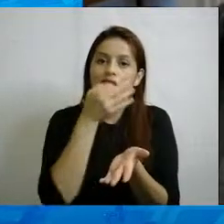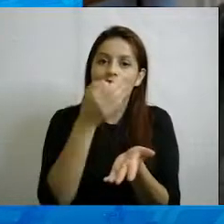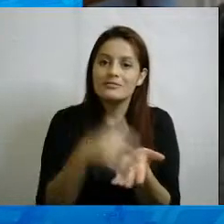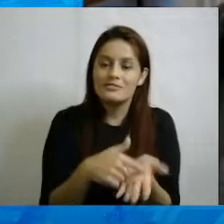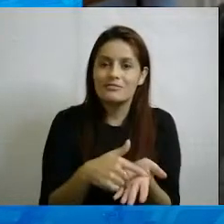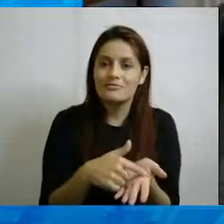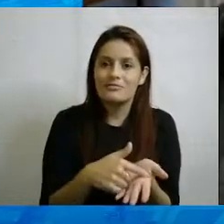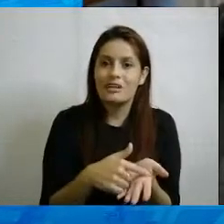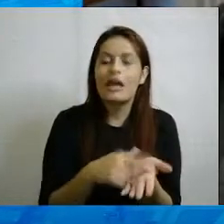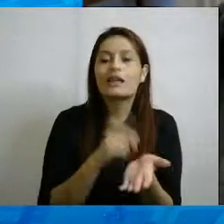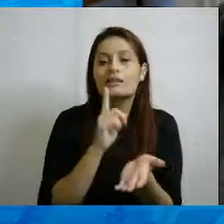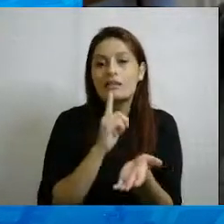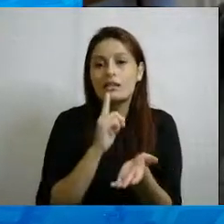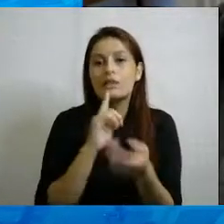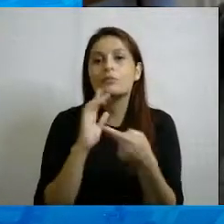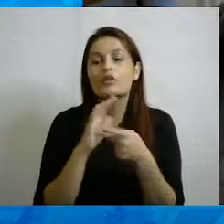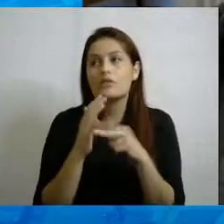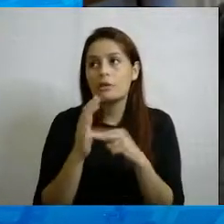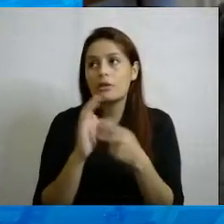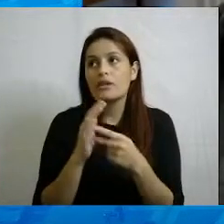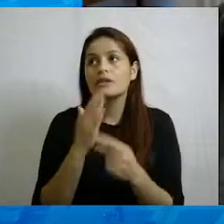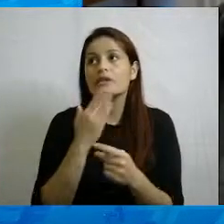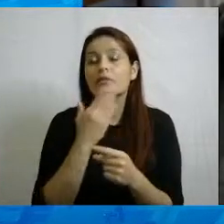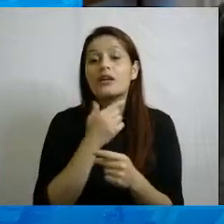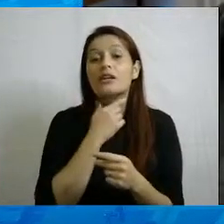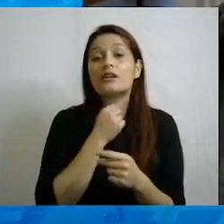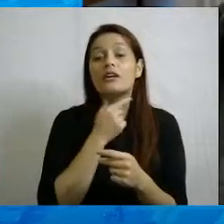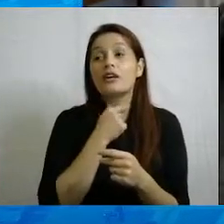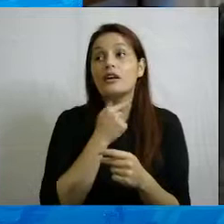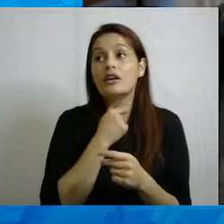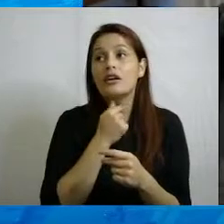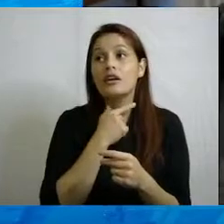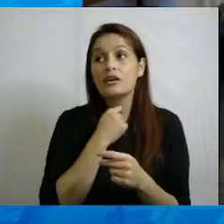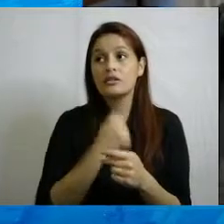ya ahí también nosotros queremos involucrar también